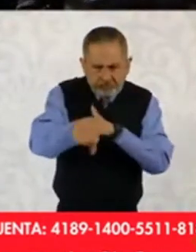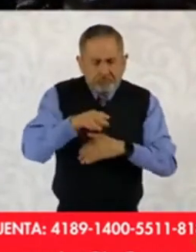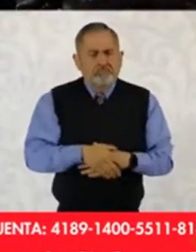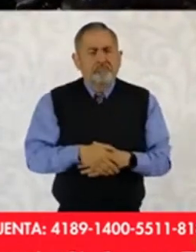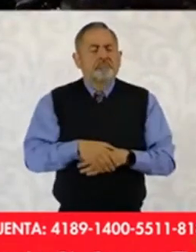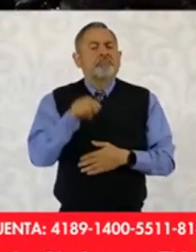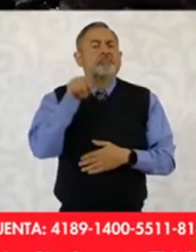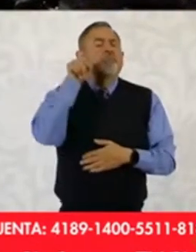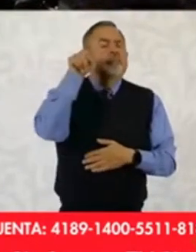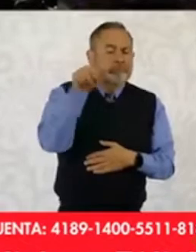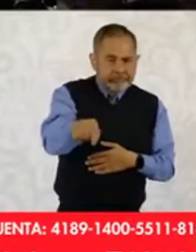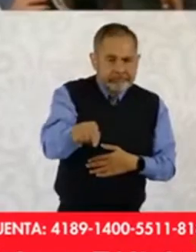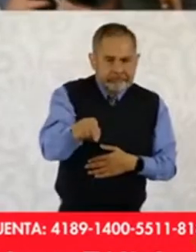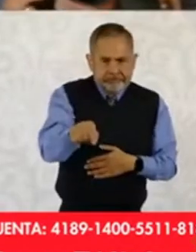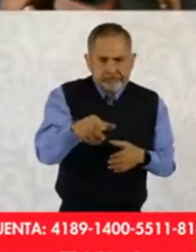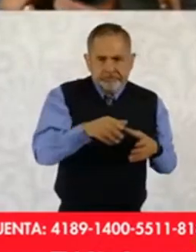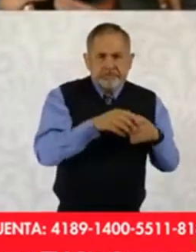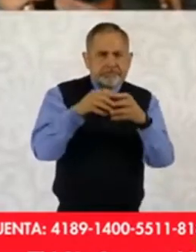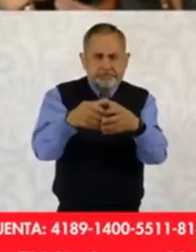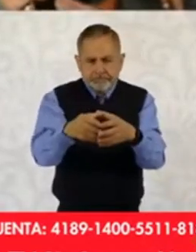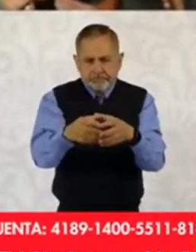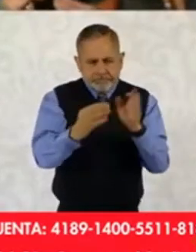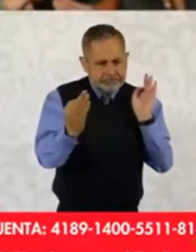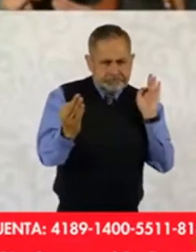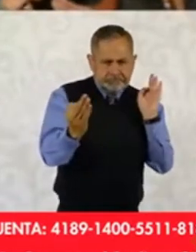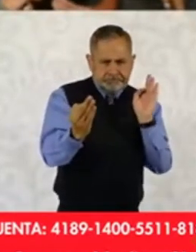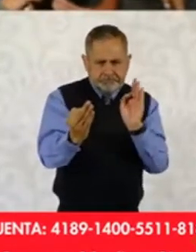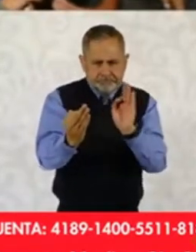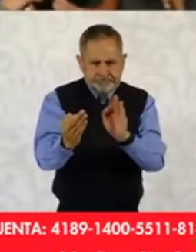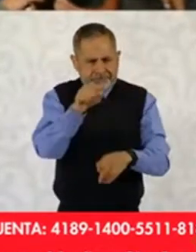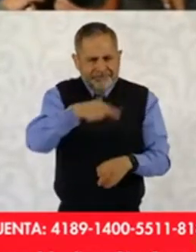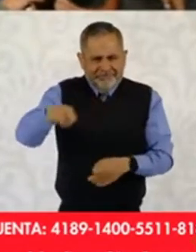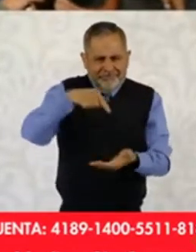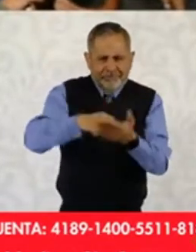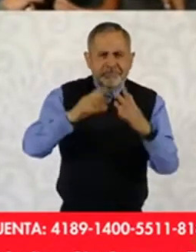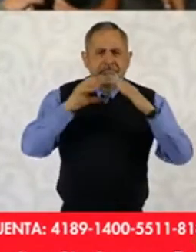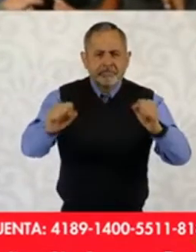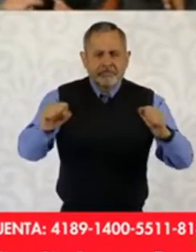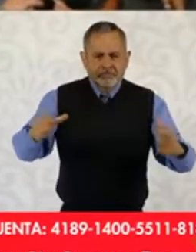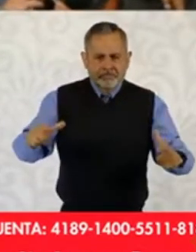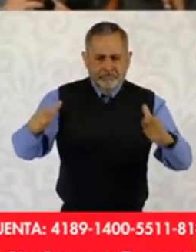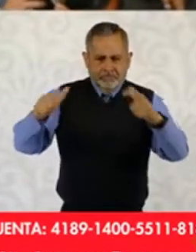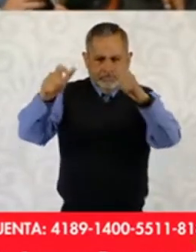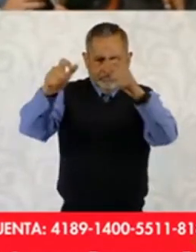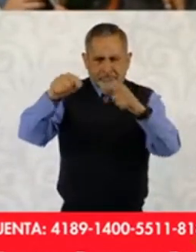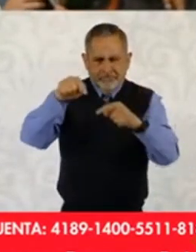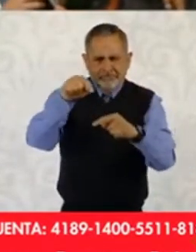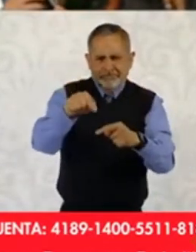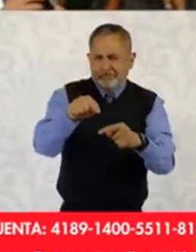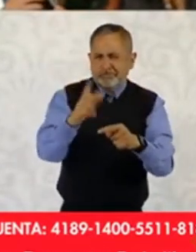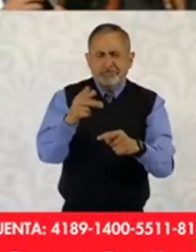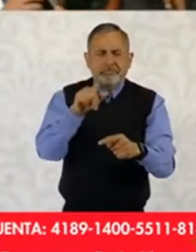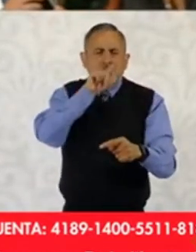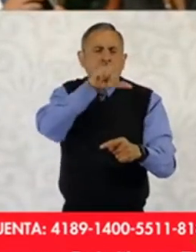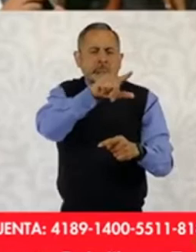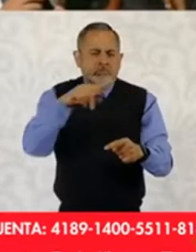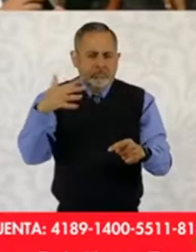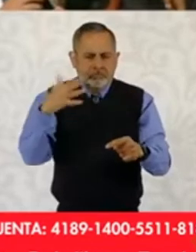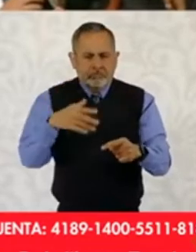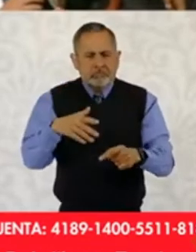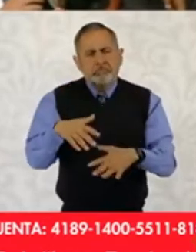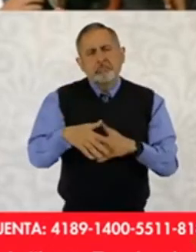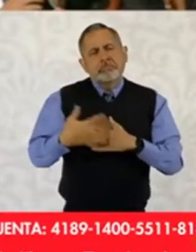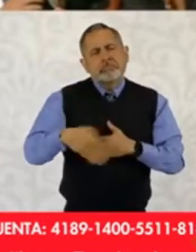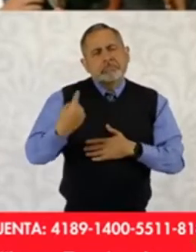traslado que, pues, próximo al lugar, está como un kilómetro de